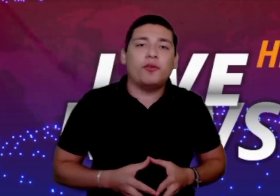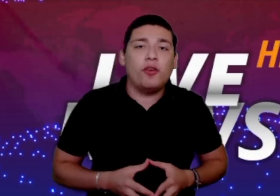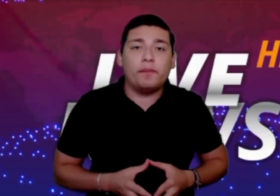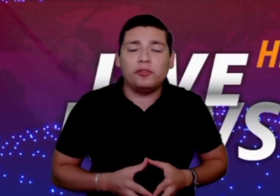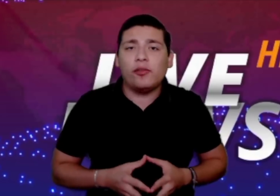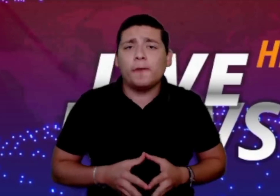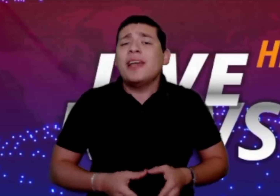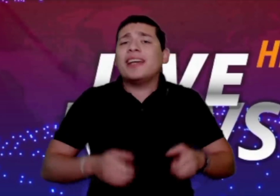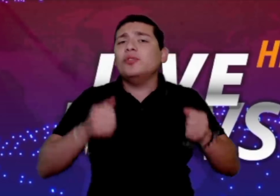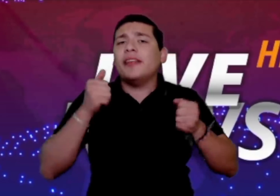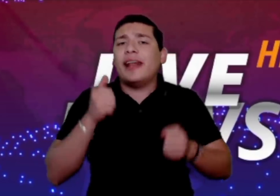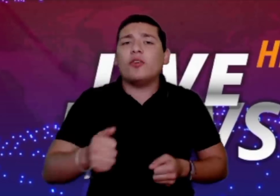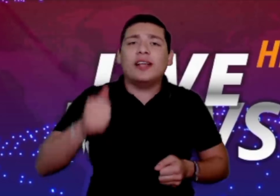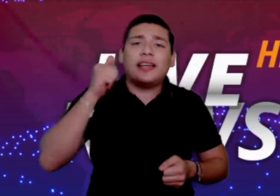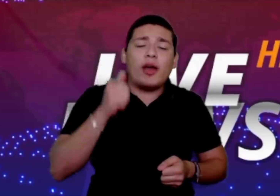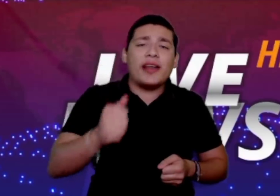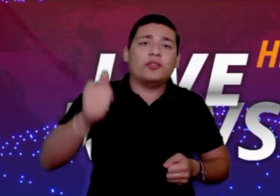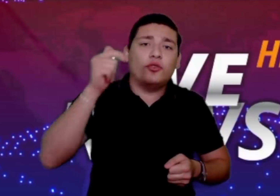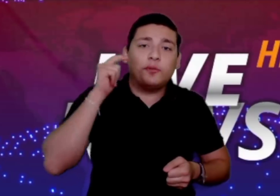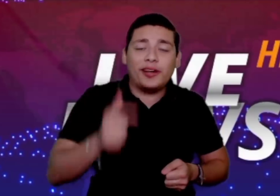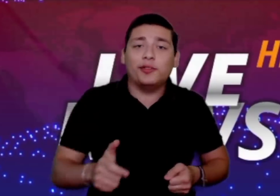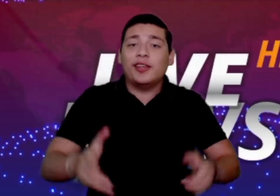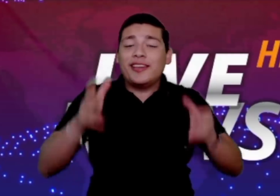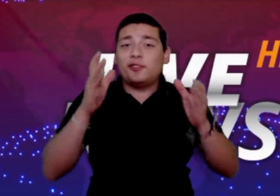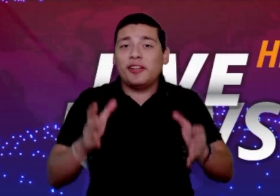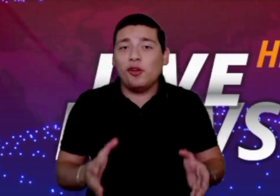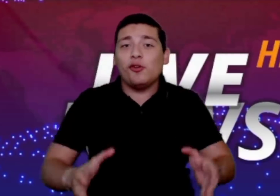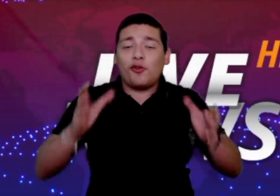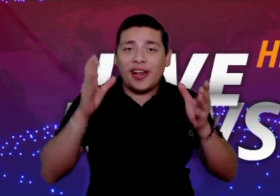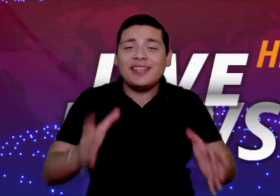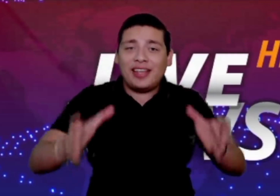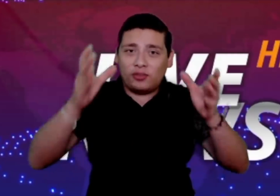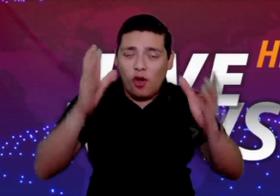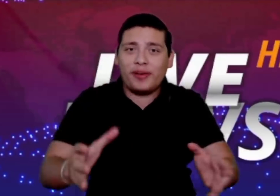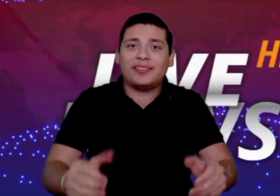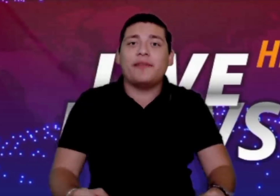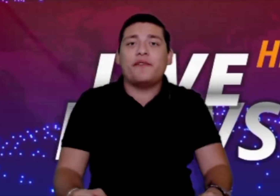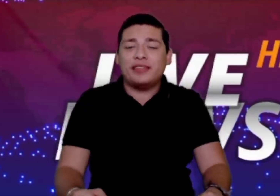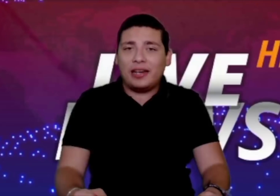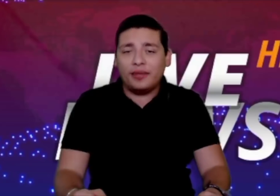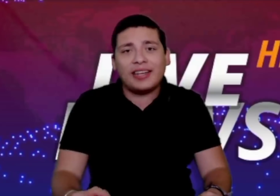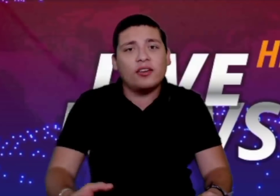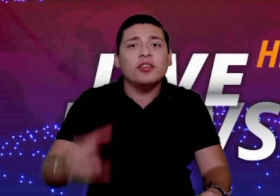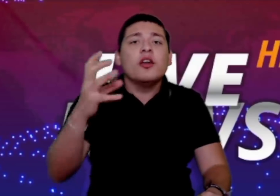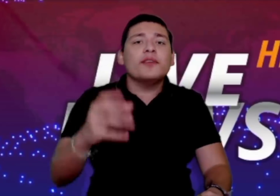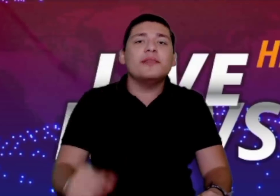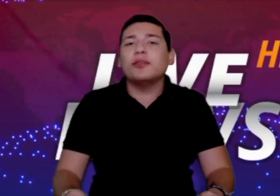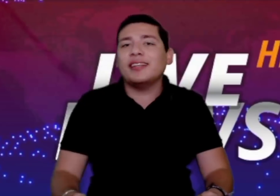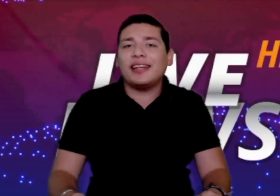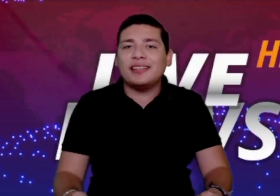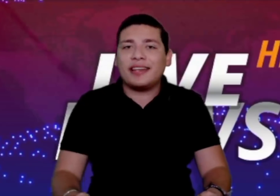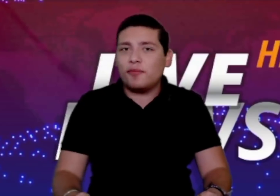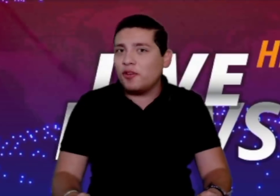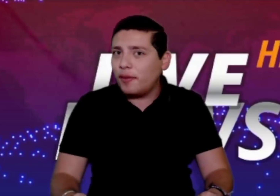Andrés Manuel López Obrador? ¿Qué sucederá con las aduanas, con los puertos y sobre todo con estas obras que benefician a los mexicanos? Pues te